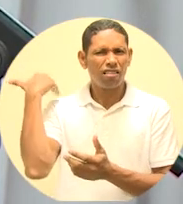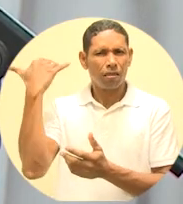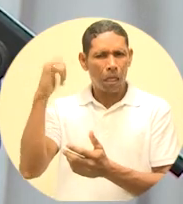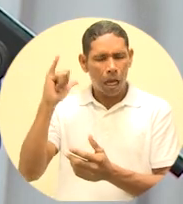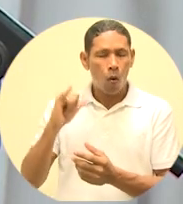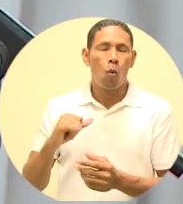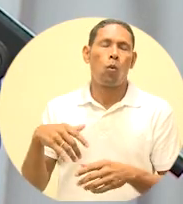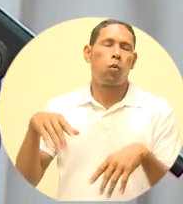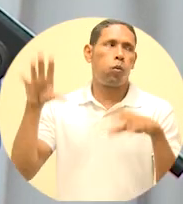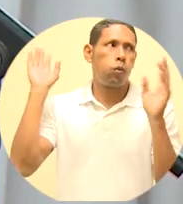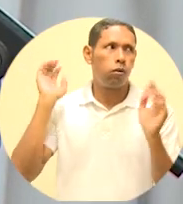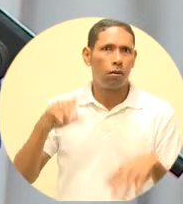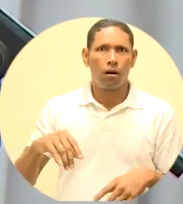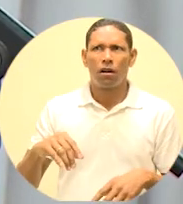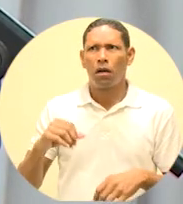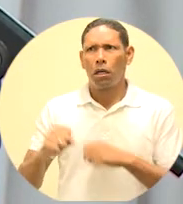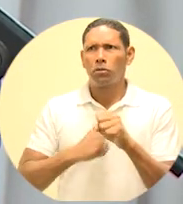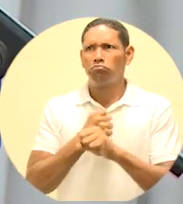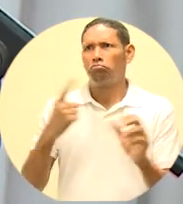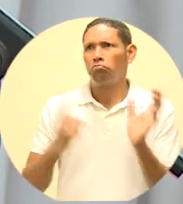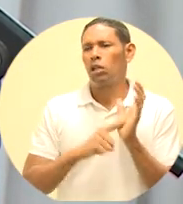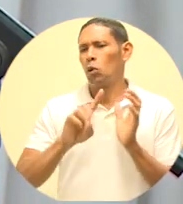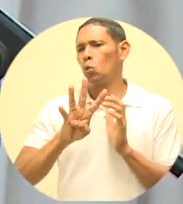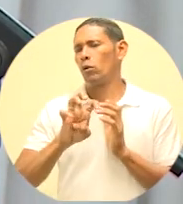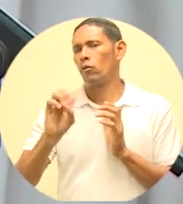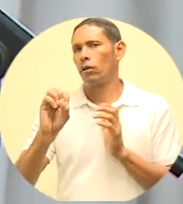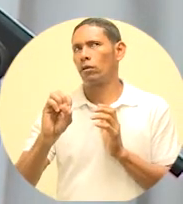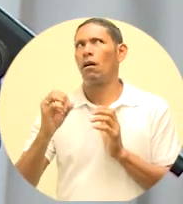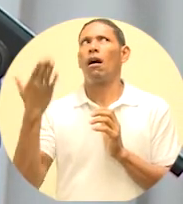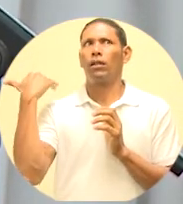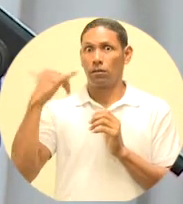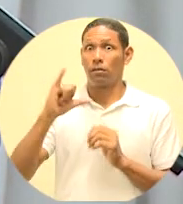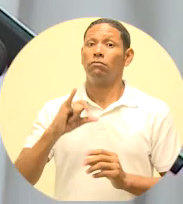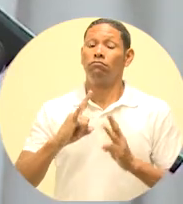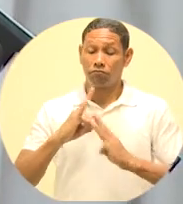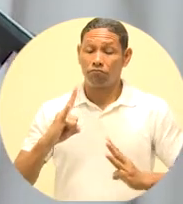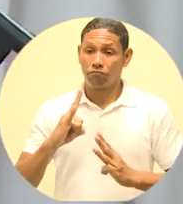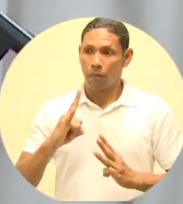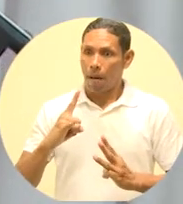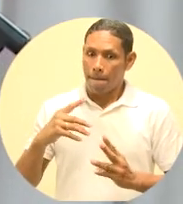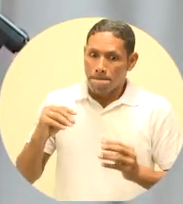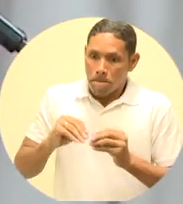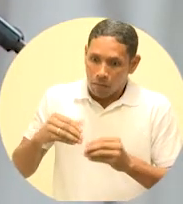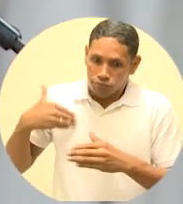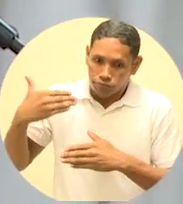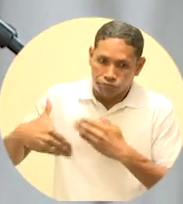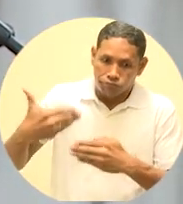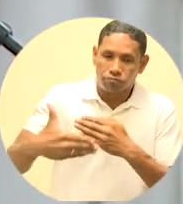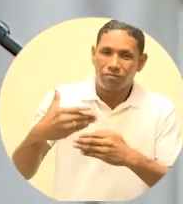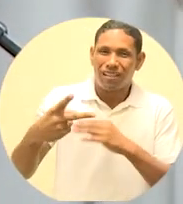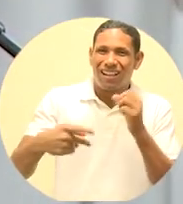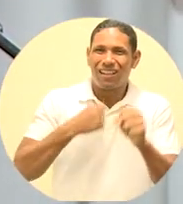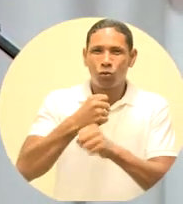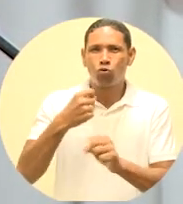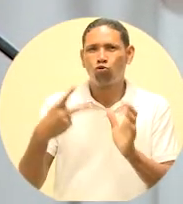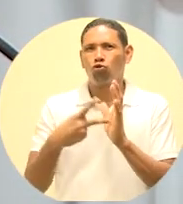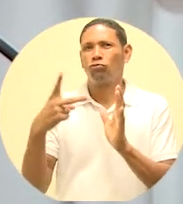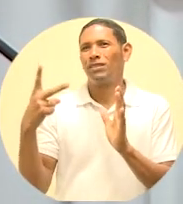había existido desde antes de los 90 y seguirá existiendo después de